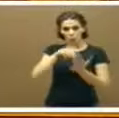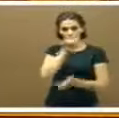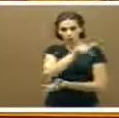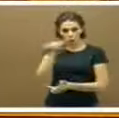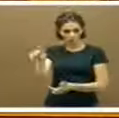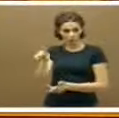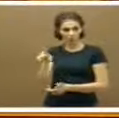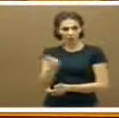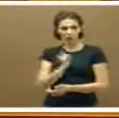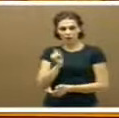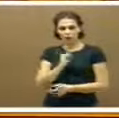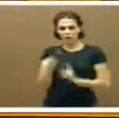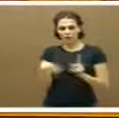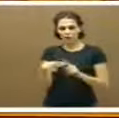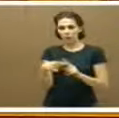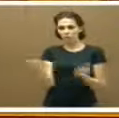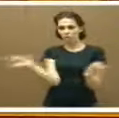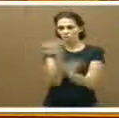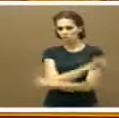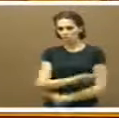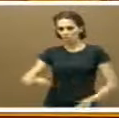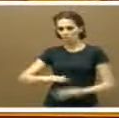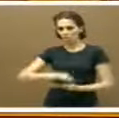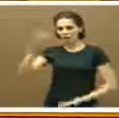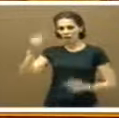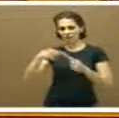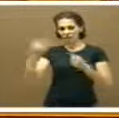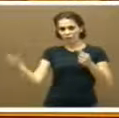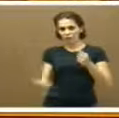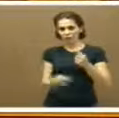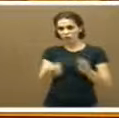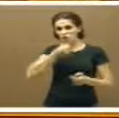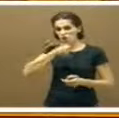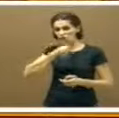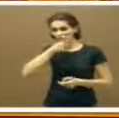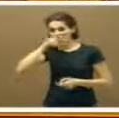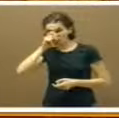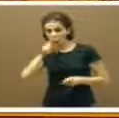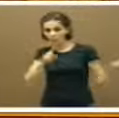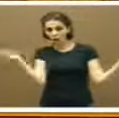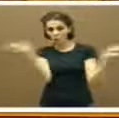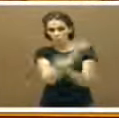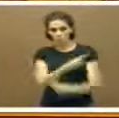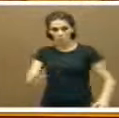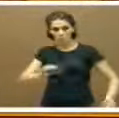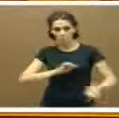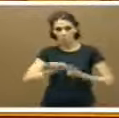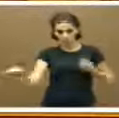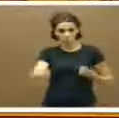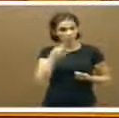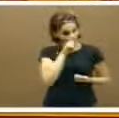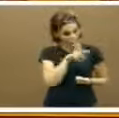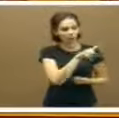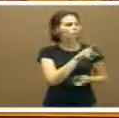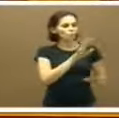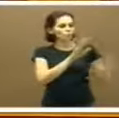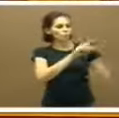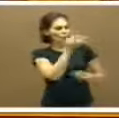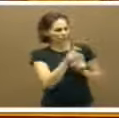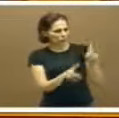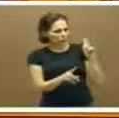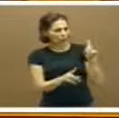para inflar artificialmente el déficit socialista? ¿Se acuerda, señor consejero? Por cierto, una pregunta. ¿Qué